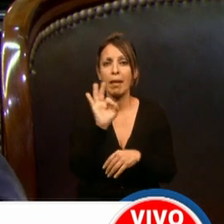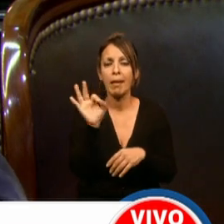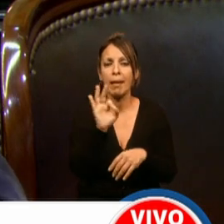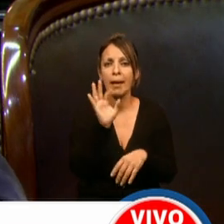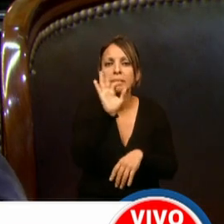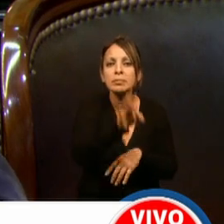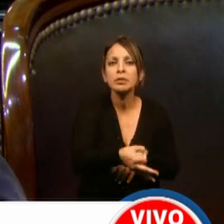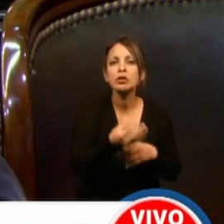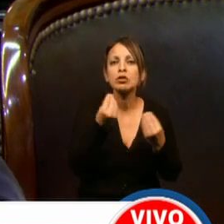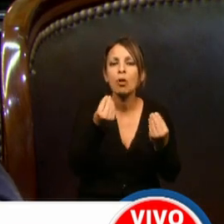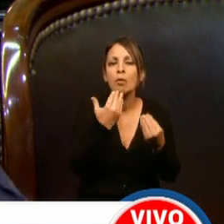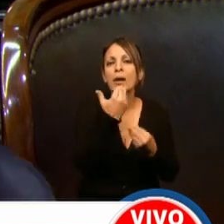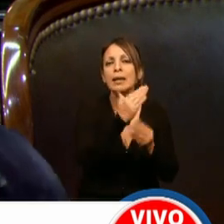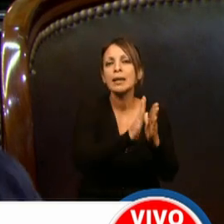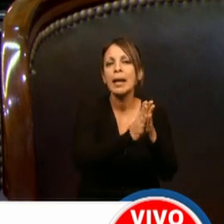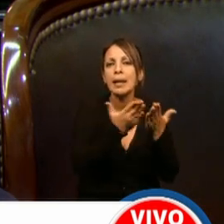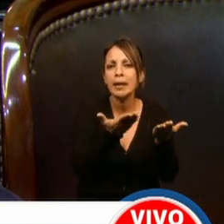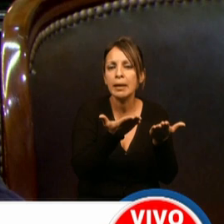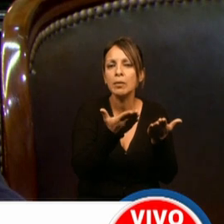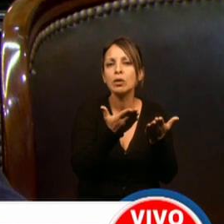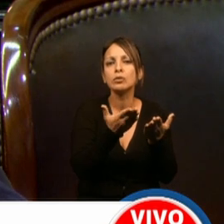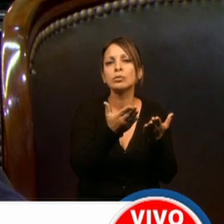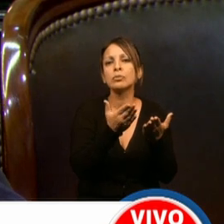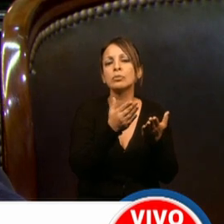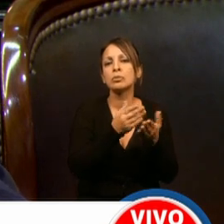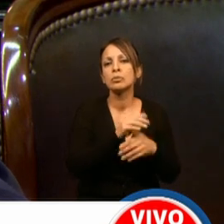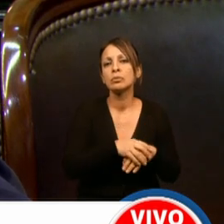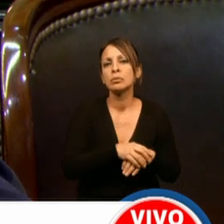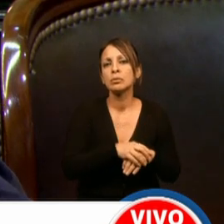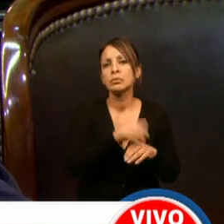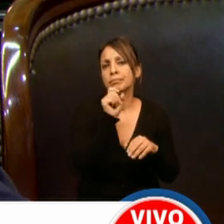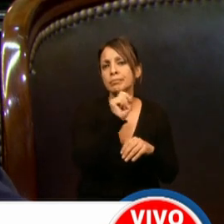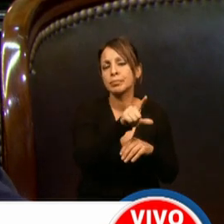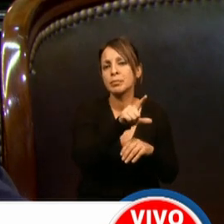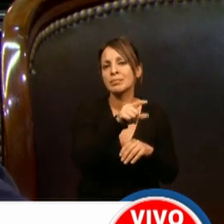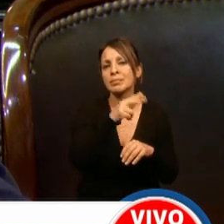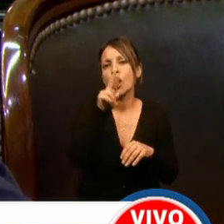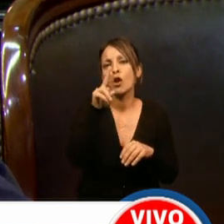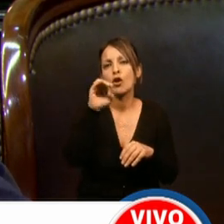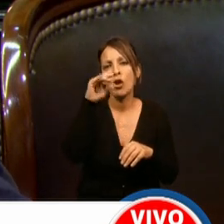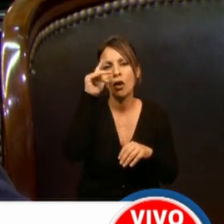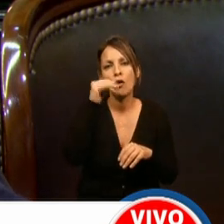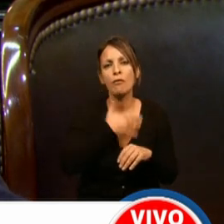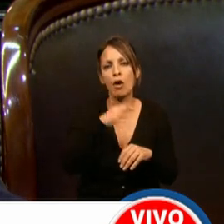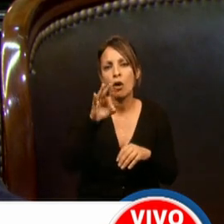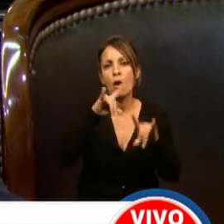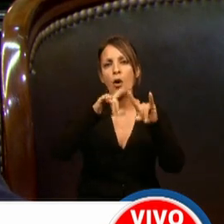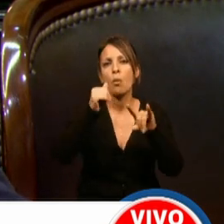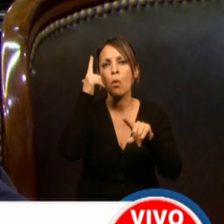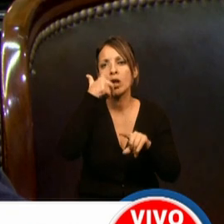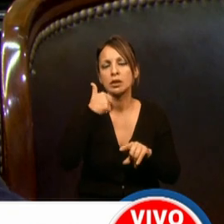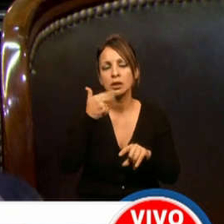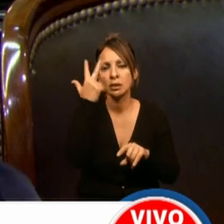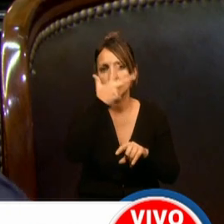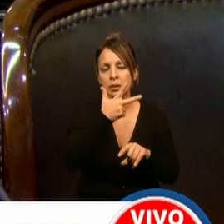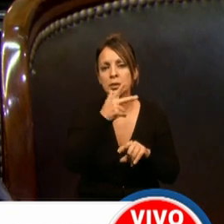como el de el gran rodolfo walsh como el libro de salvador